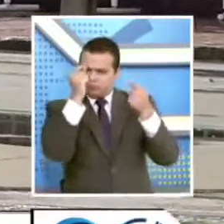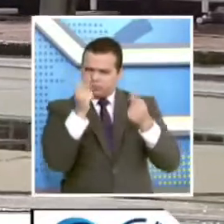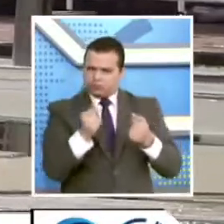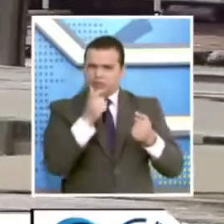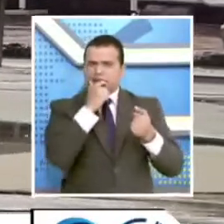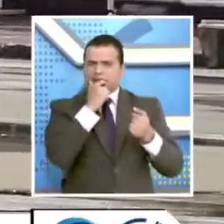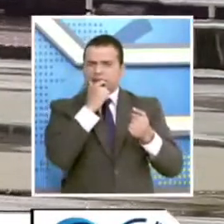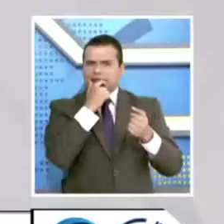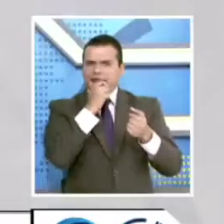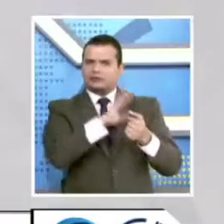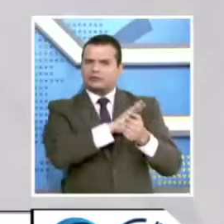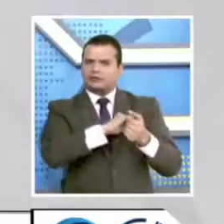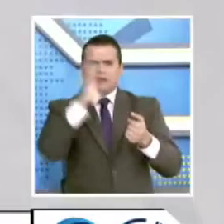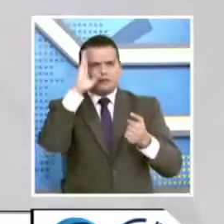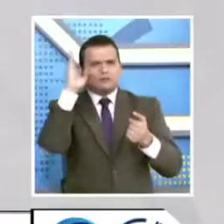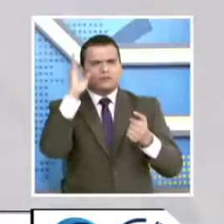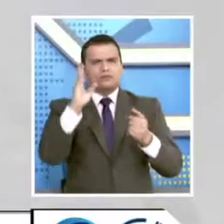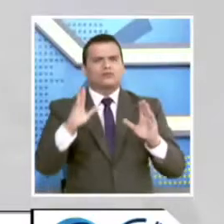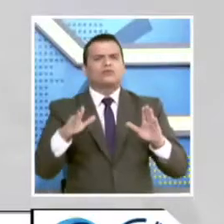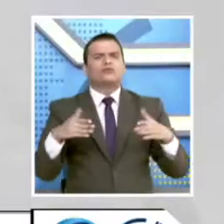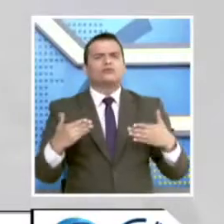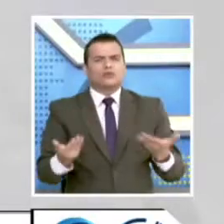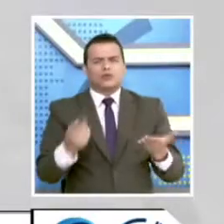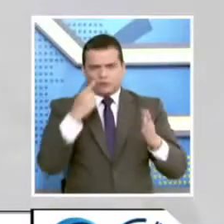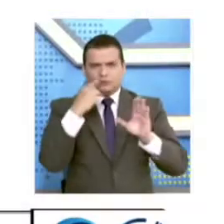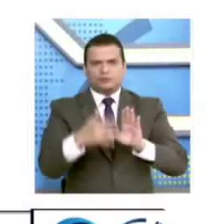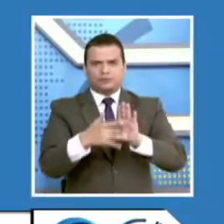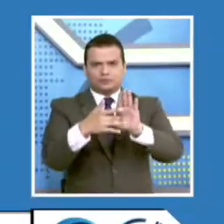con la pandemia en Cali?